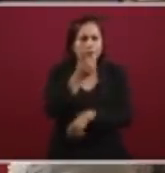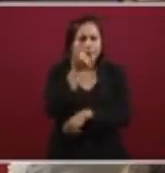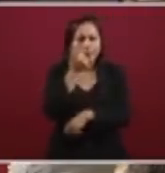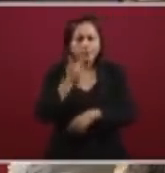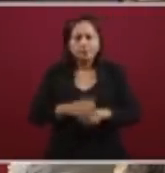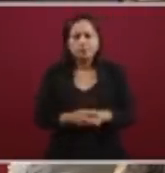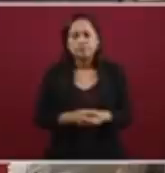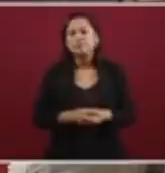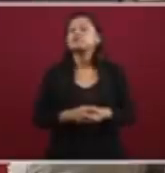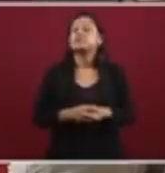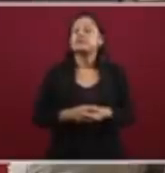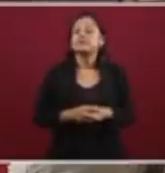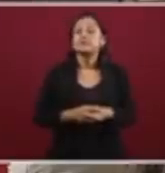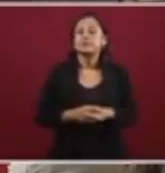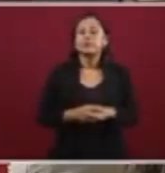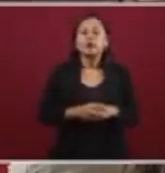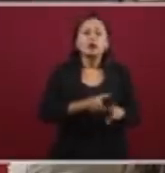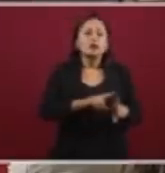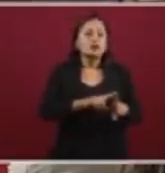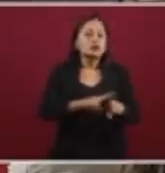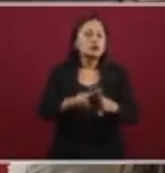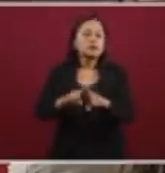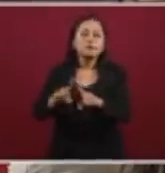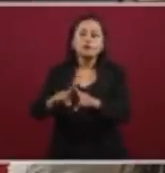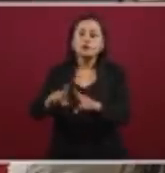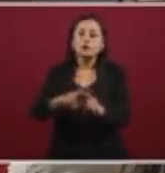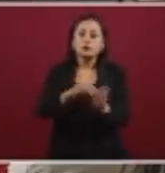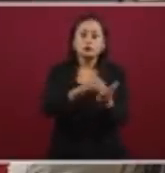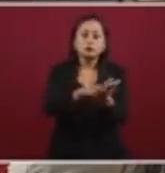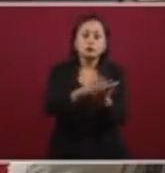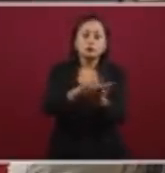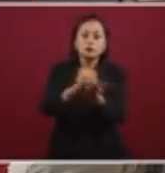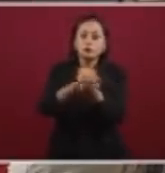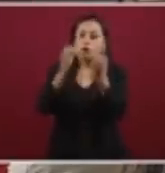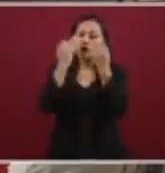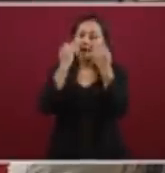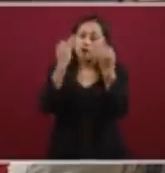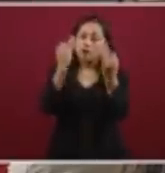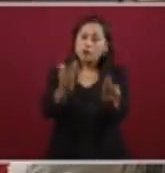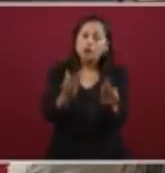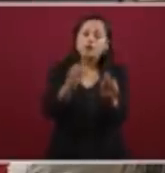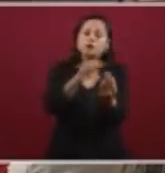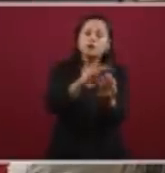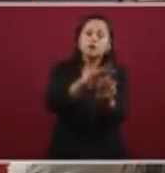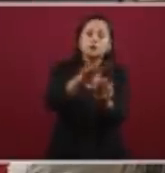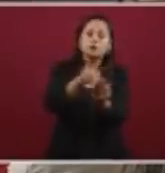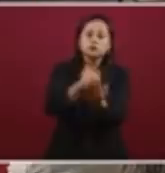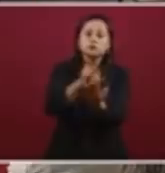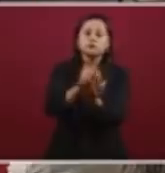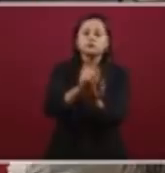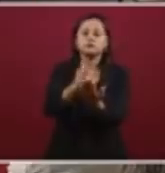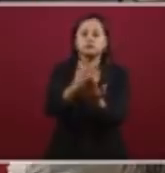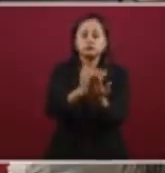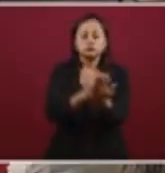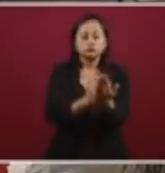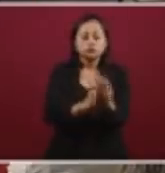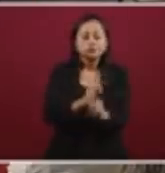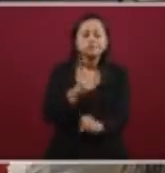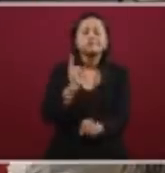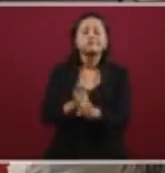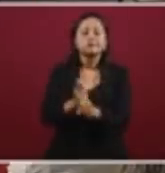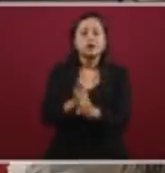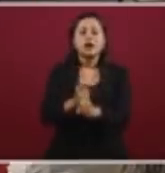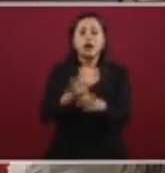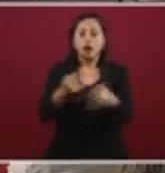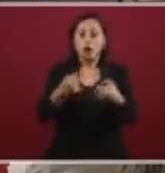bueno todas las pruebas hemos recaudado dan indicios claros de que no hubo ninguna ninguno salió de la entidad por